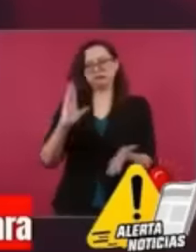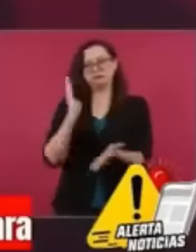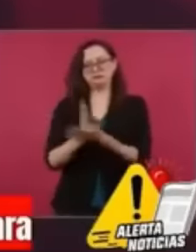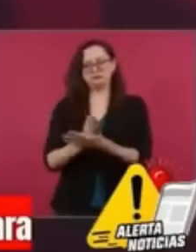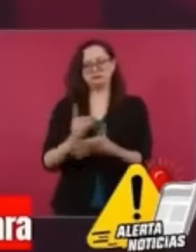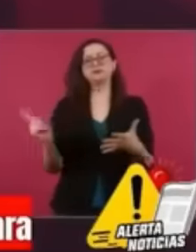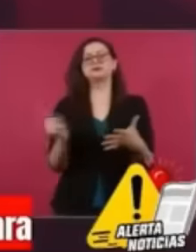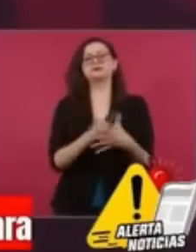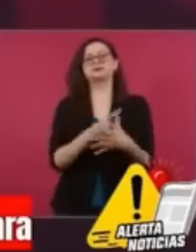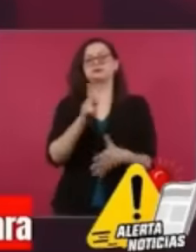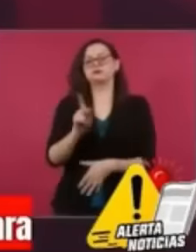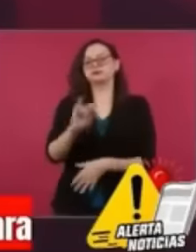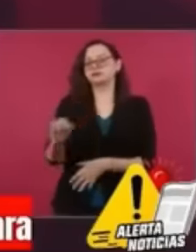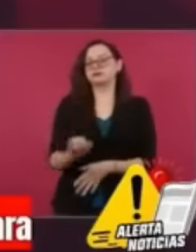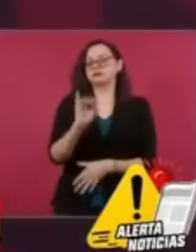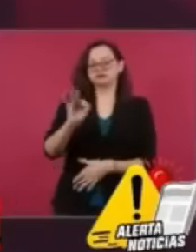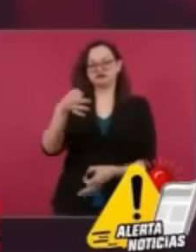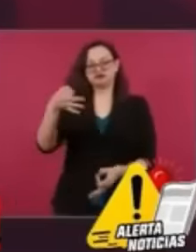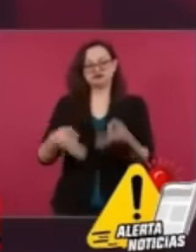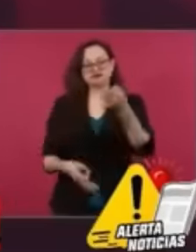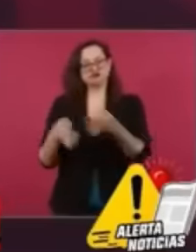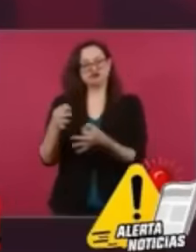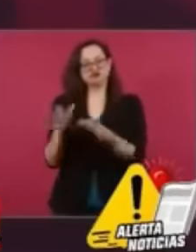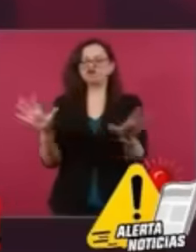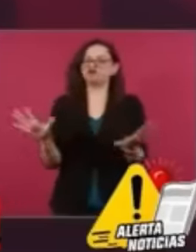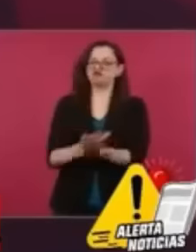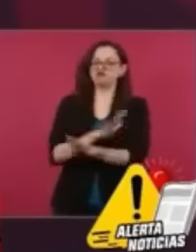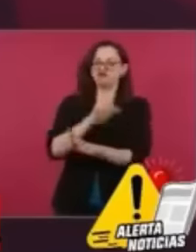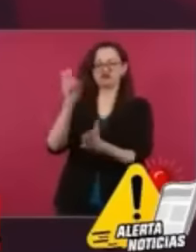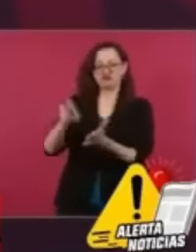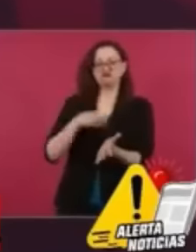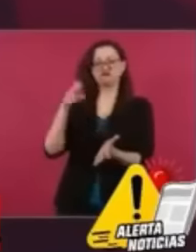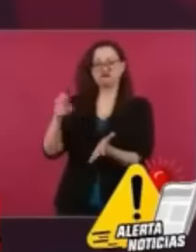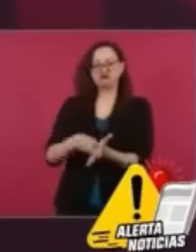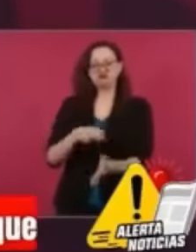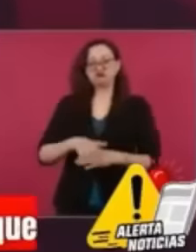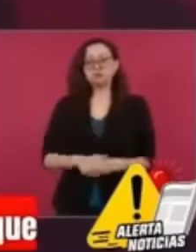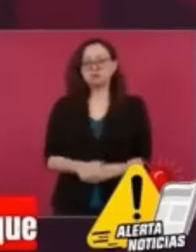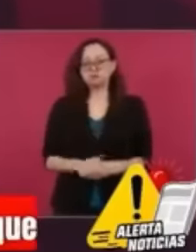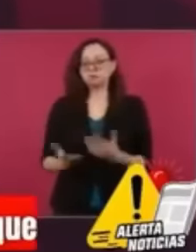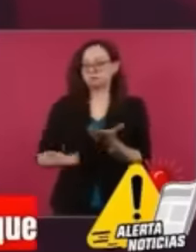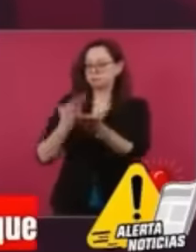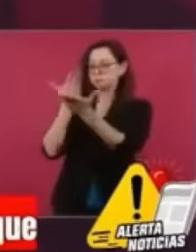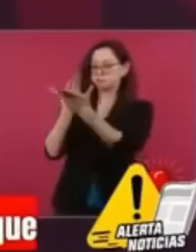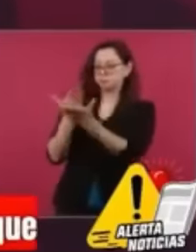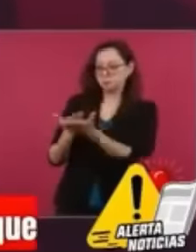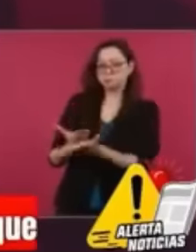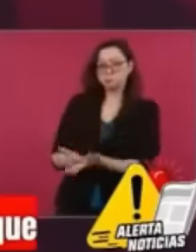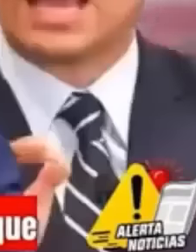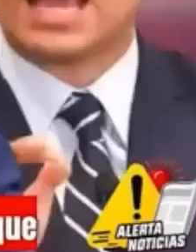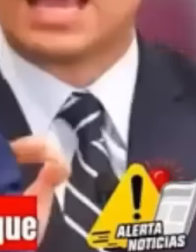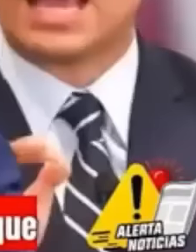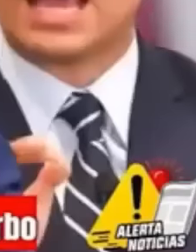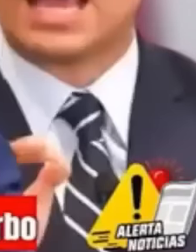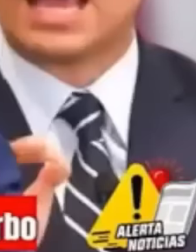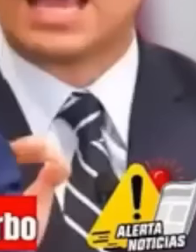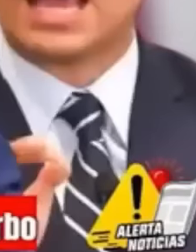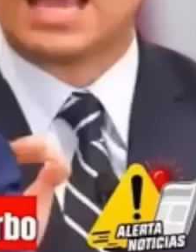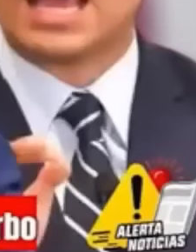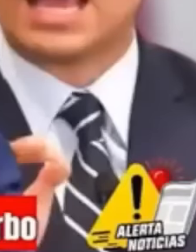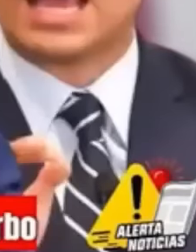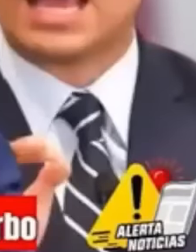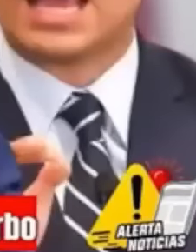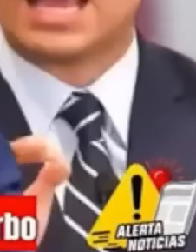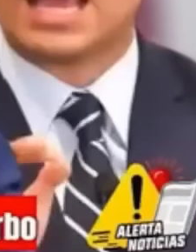que se trabajará en conjunto para garantizar la seguridad de México, pero no con los rabiosos opositores que siempre